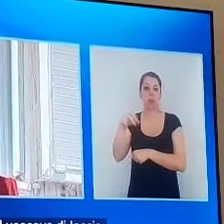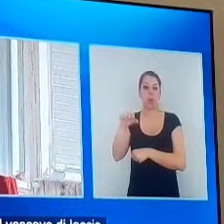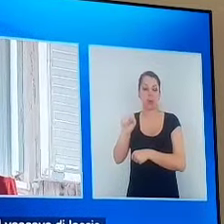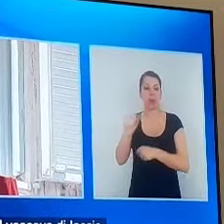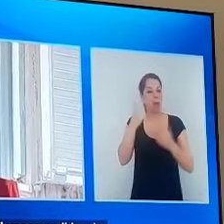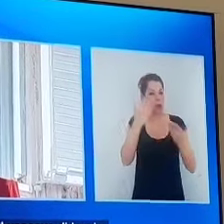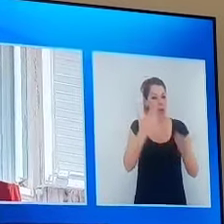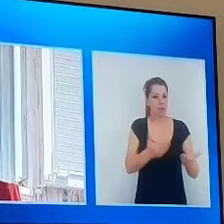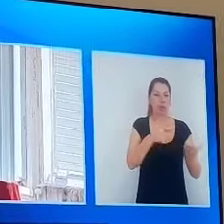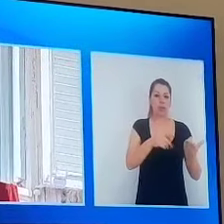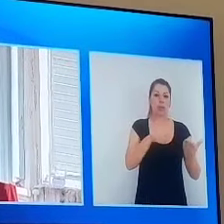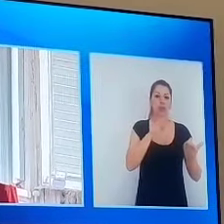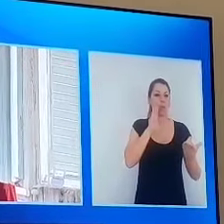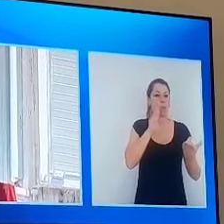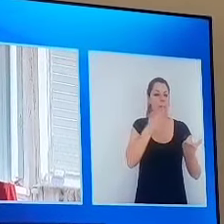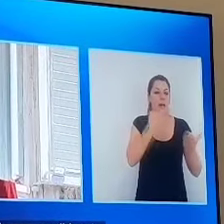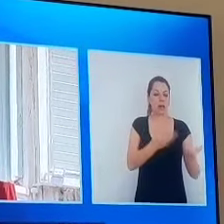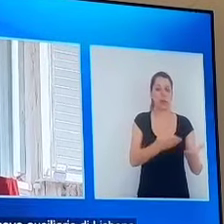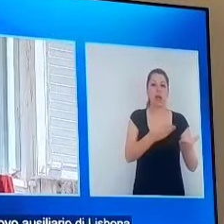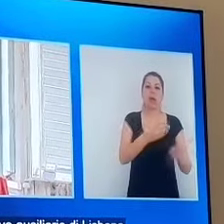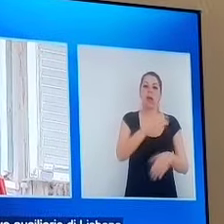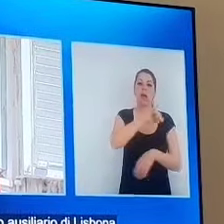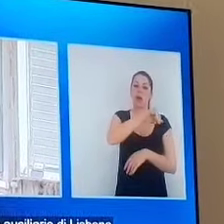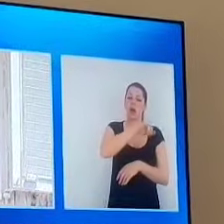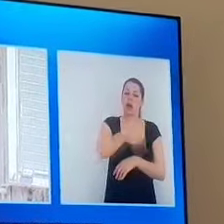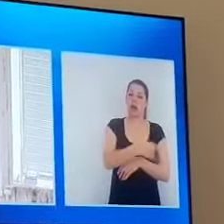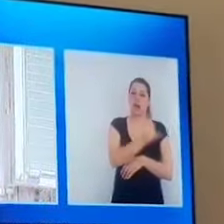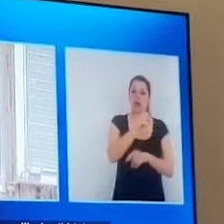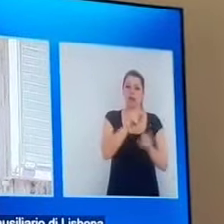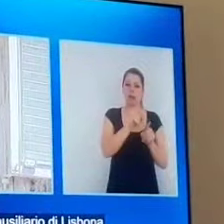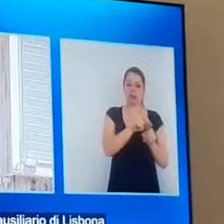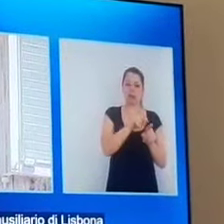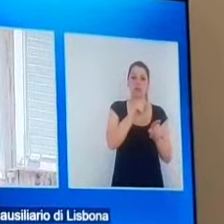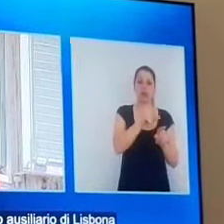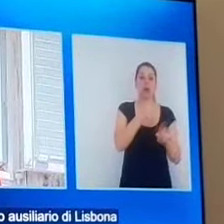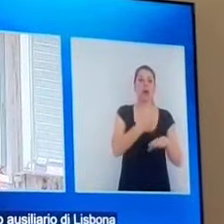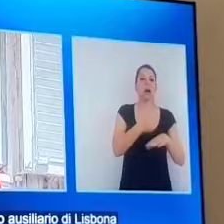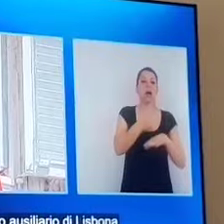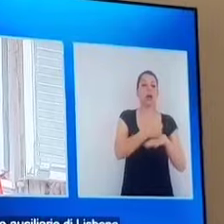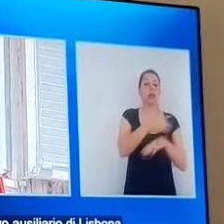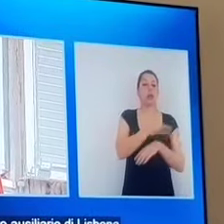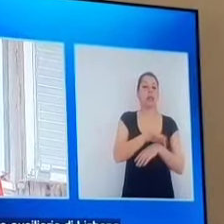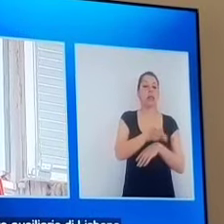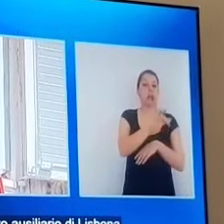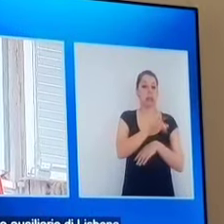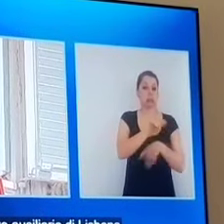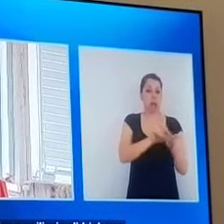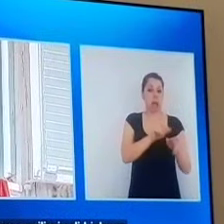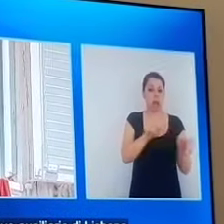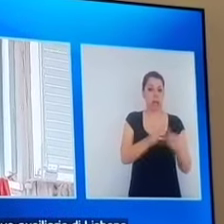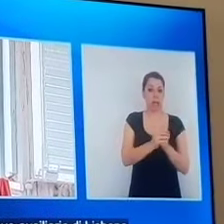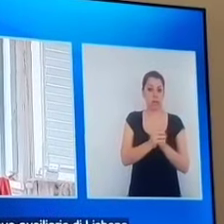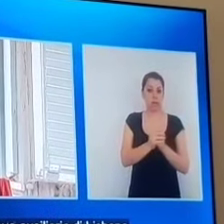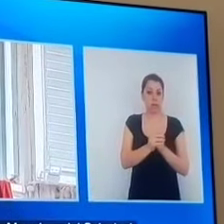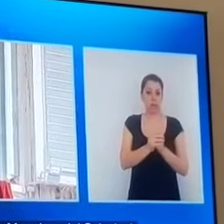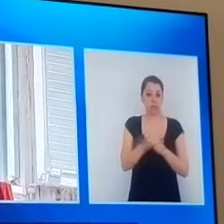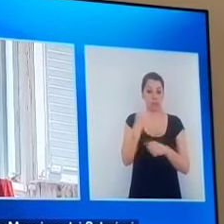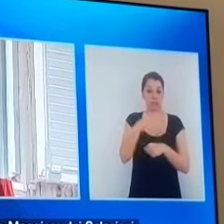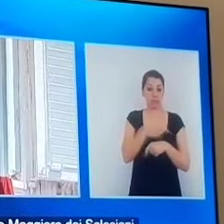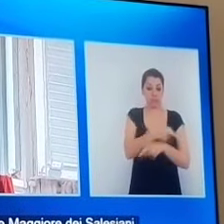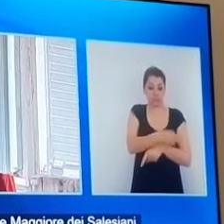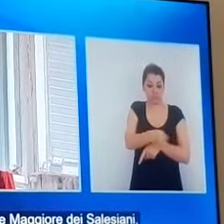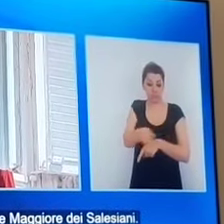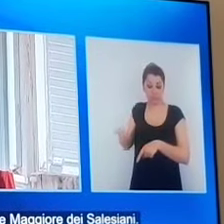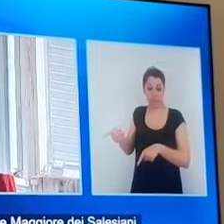Ángel Fernández Artino, Retorre Mayor de Salesián. Insieme ad essi